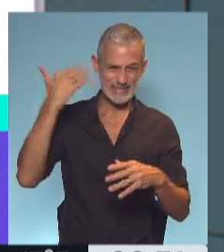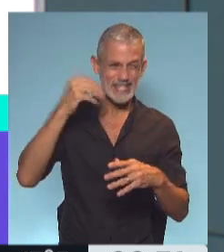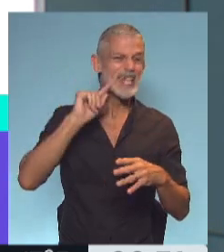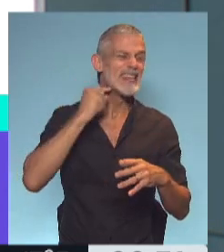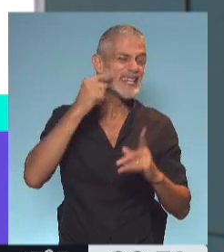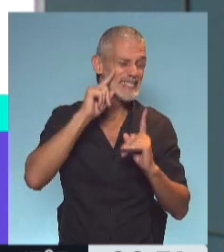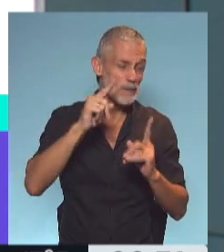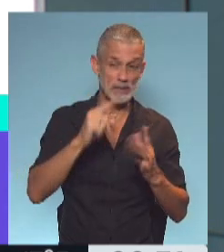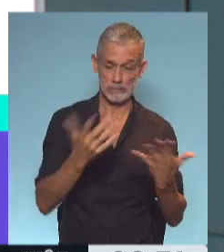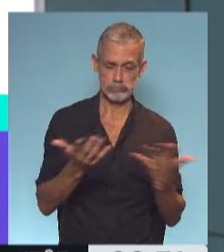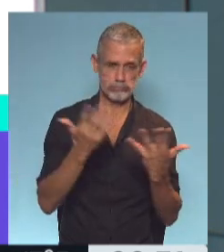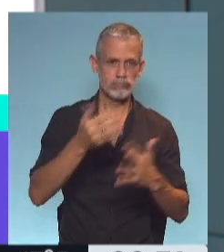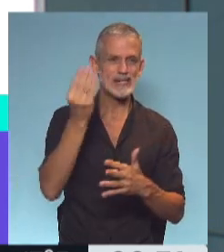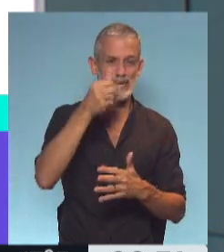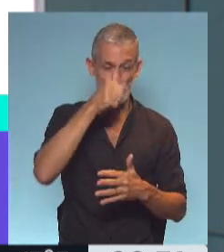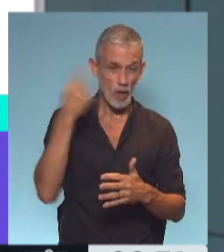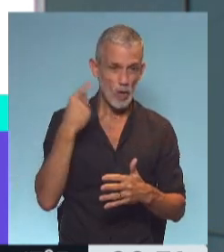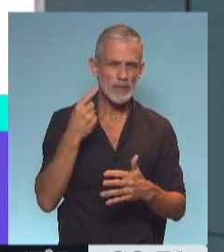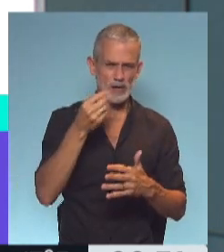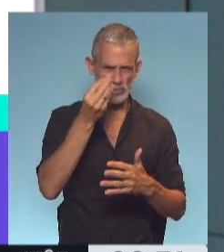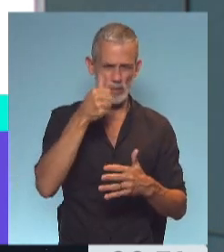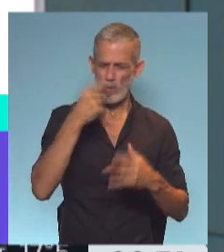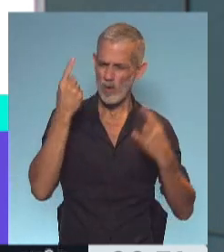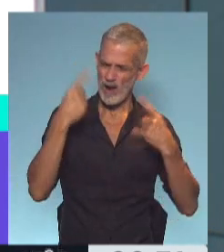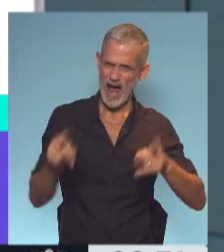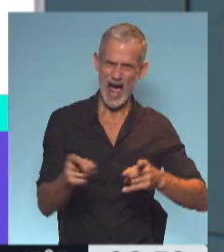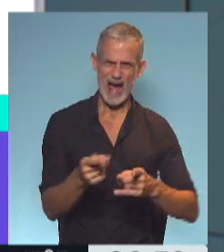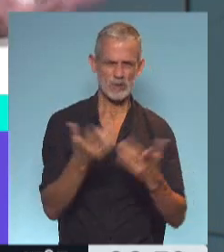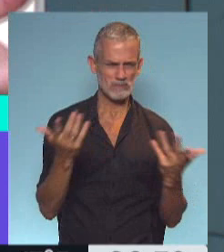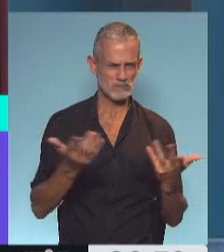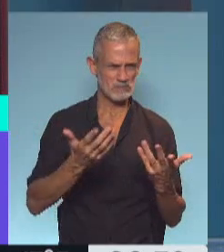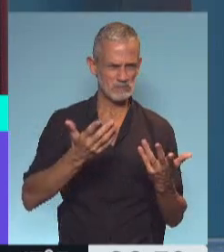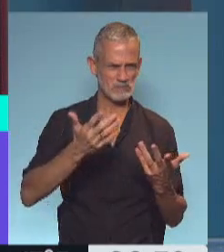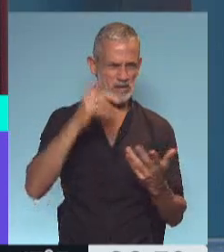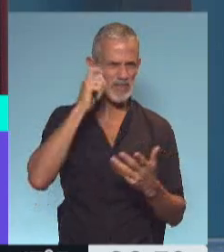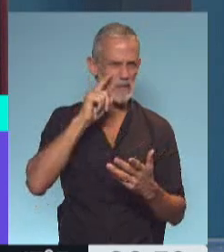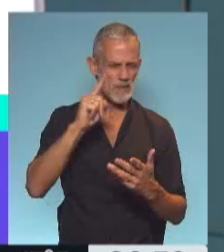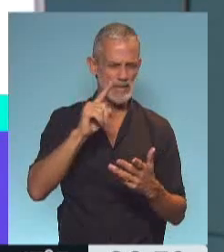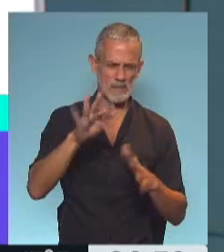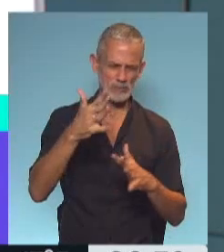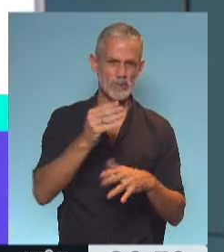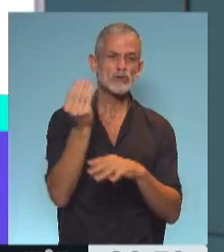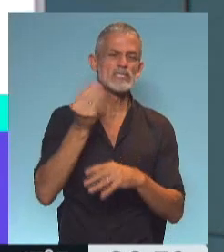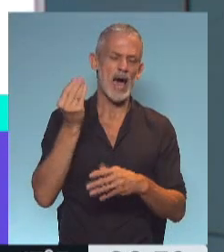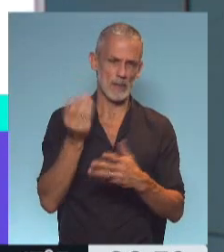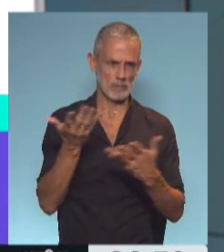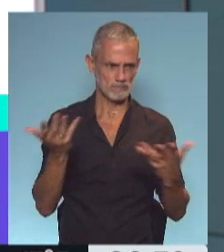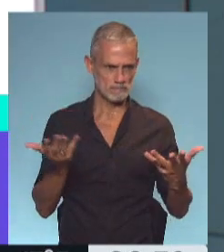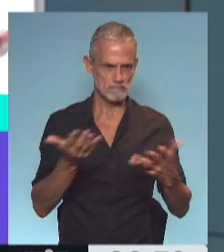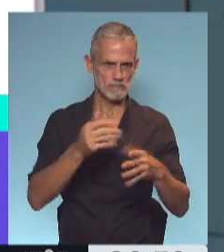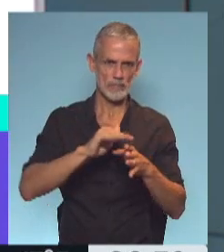fin de semana tuvimos números inusitados para sábado y domingo. Tremendo, más de 10.000 casos el sábado. Claro, ¿no? entonces con esos números yo tengo